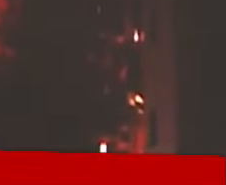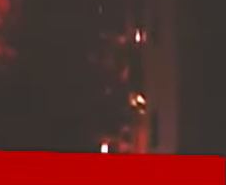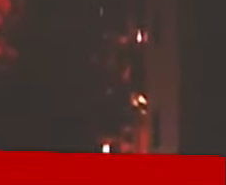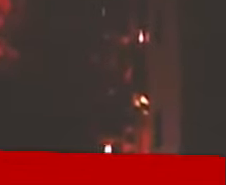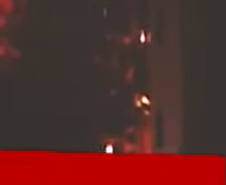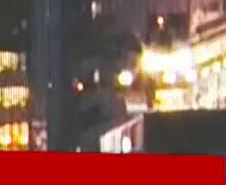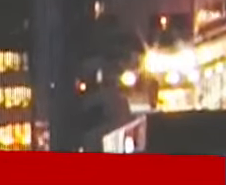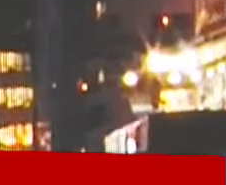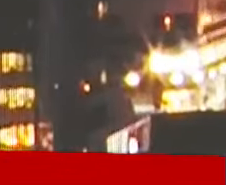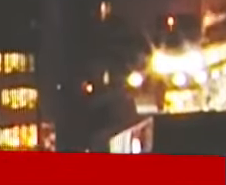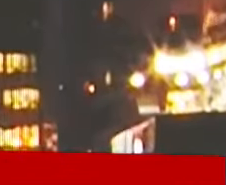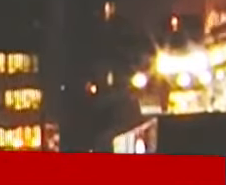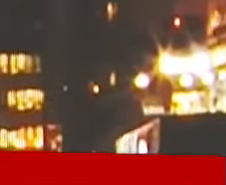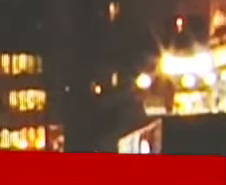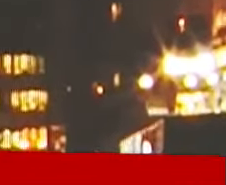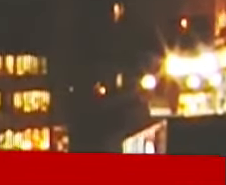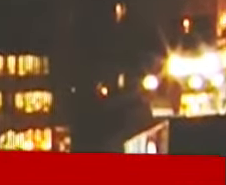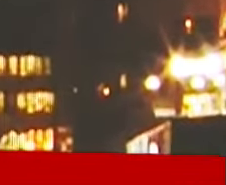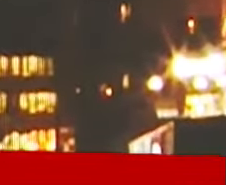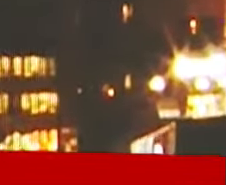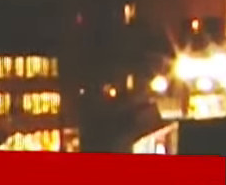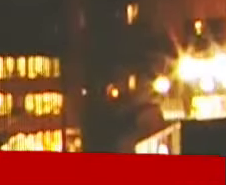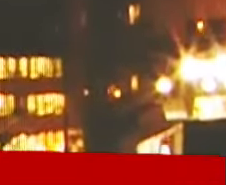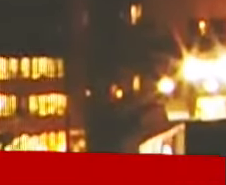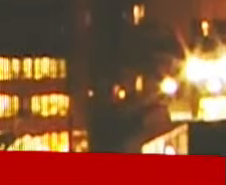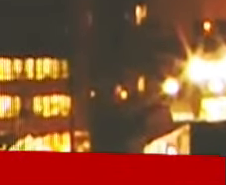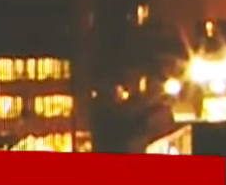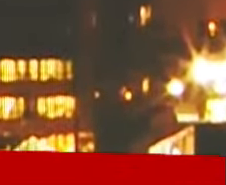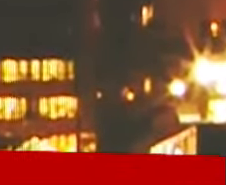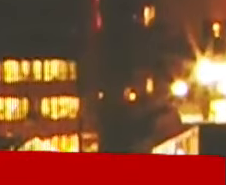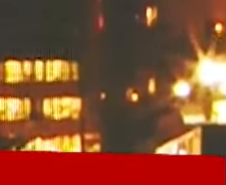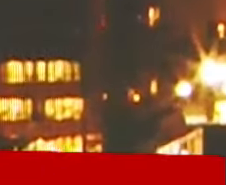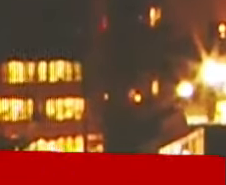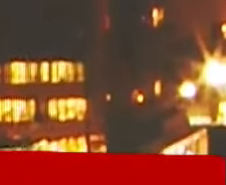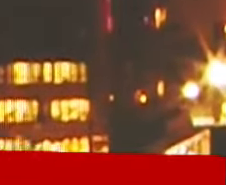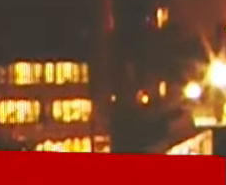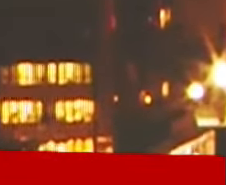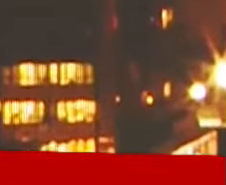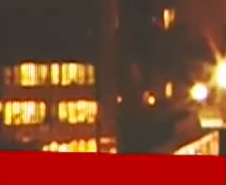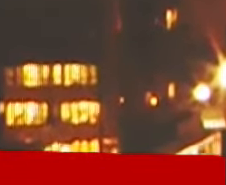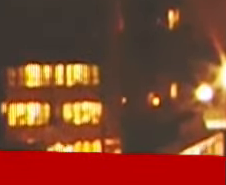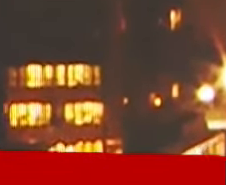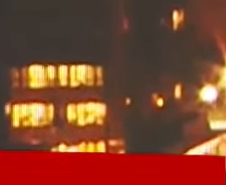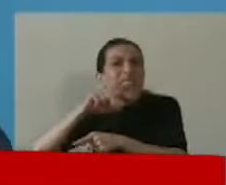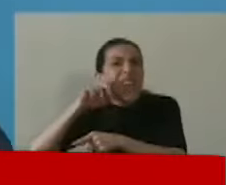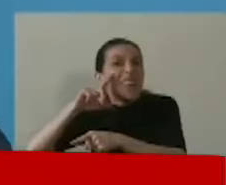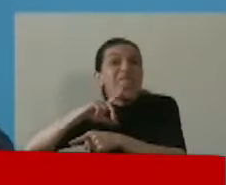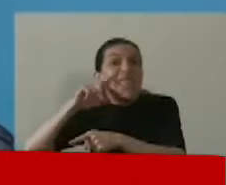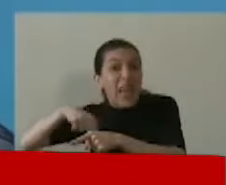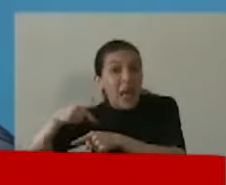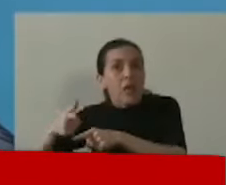habló de la ley de medios con la red no me parece que era fe de lo tenés ahí dale ponerlos